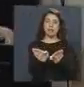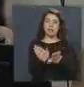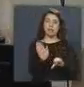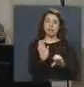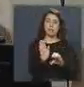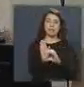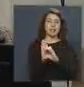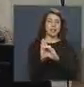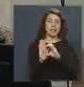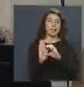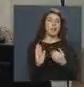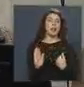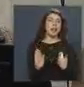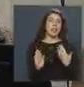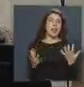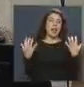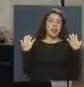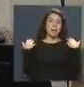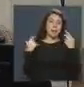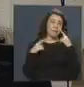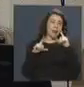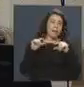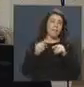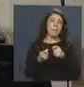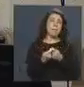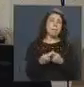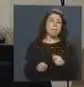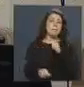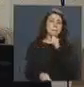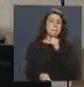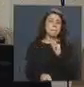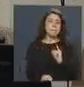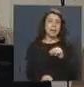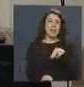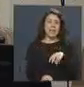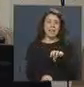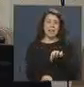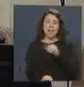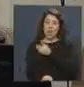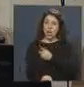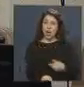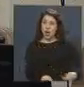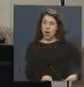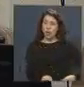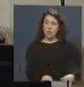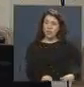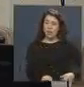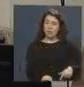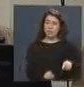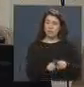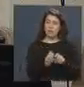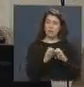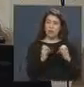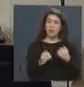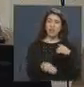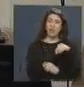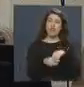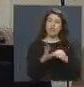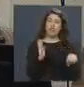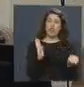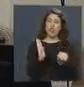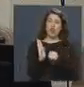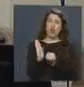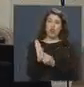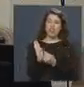que le da la atribución de medir la pobreza al INE con este gobierno corporativo, y voy a votar en contra de